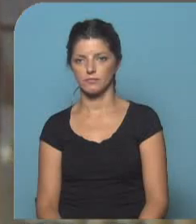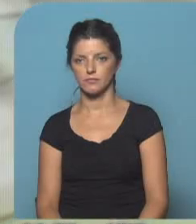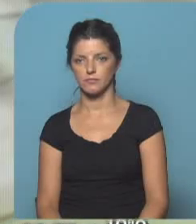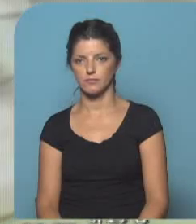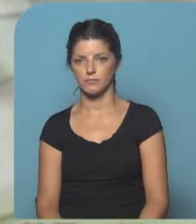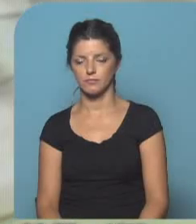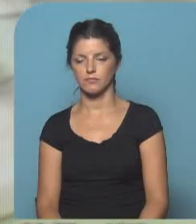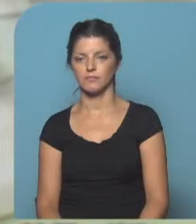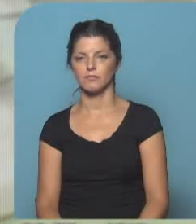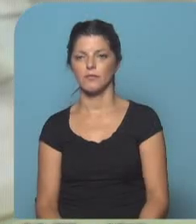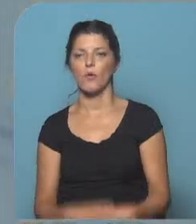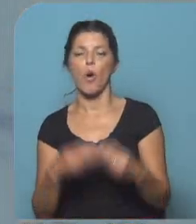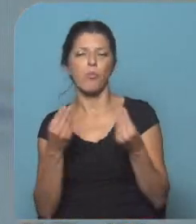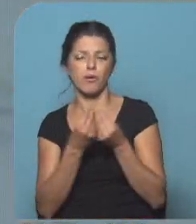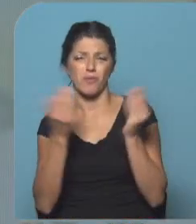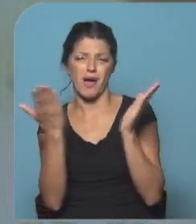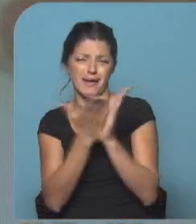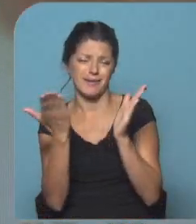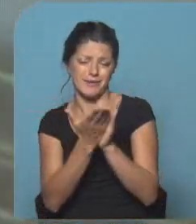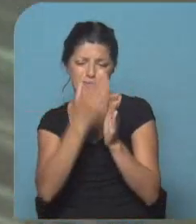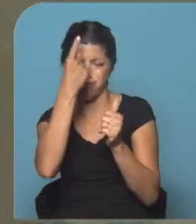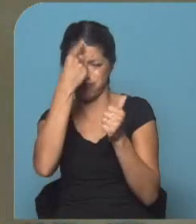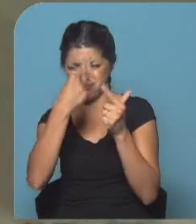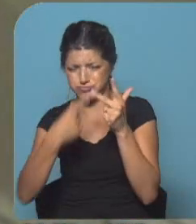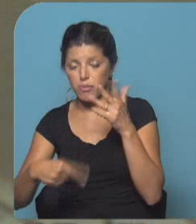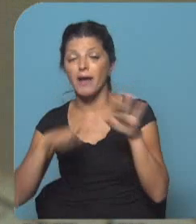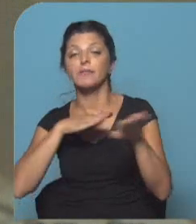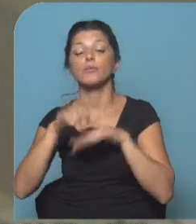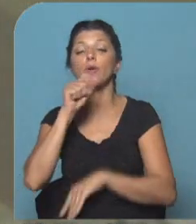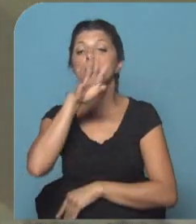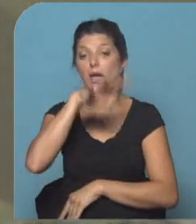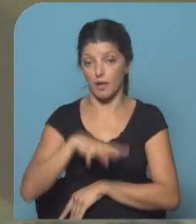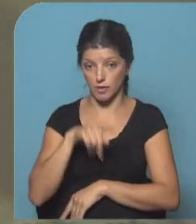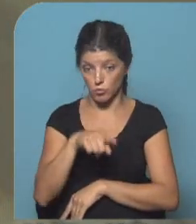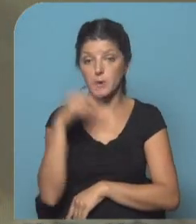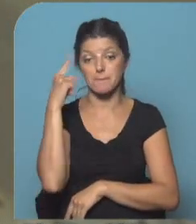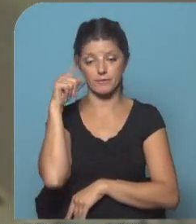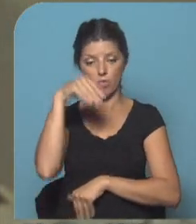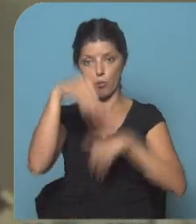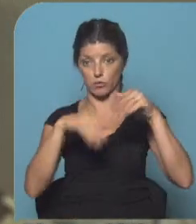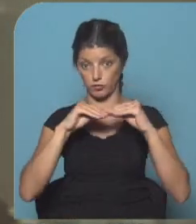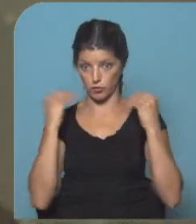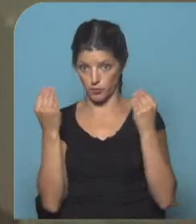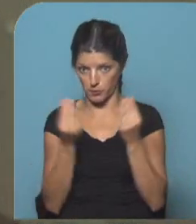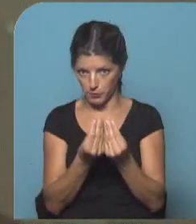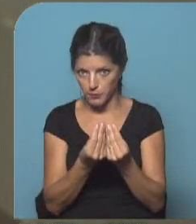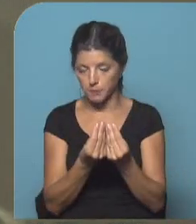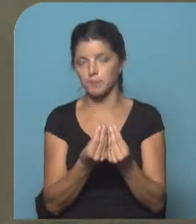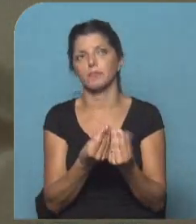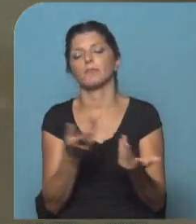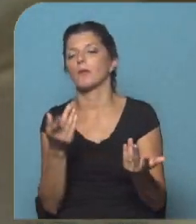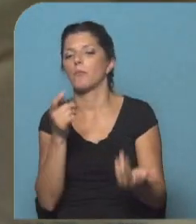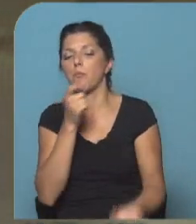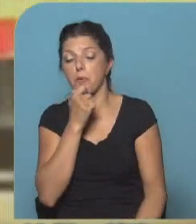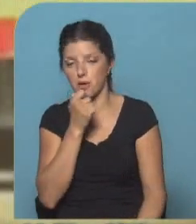Podríamos hacer muchísimos análisis de lo que ocurrió o lo que está ocurriendo a partir de los resultados de las elecciones en Cataluña. Por ejemplo, lo que